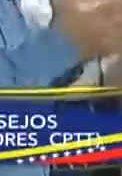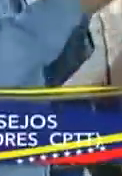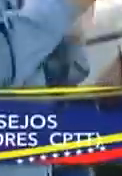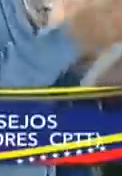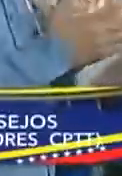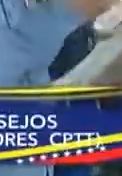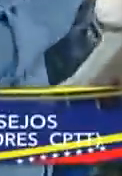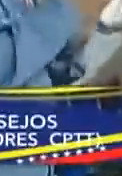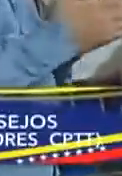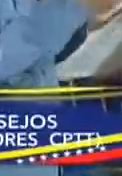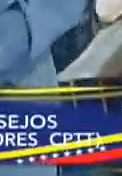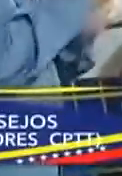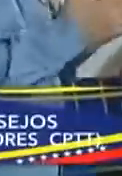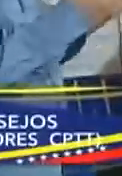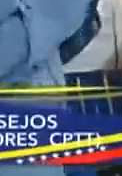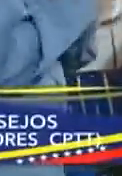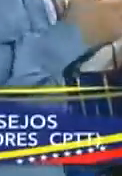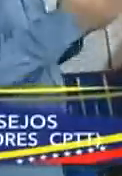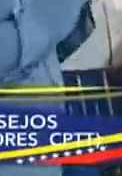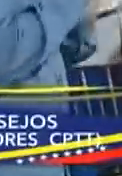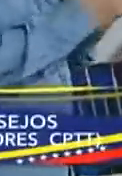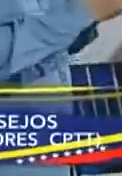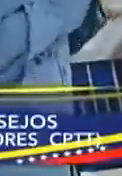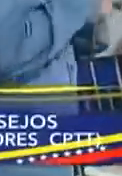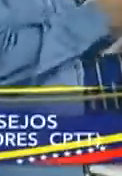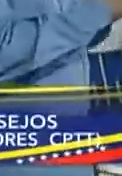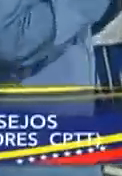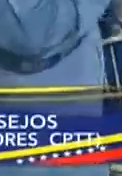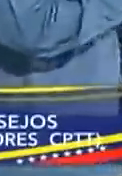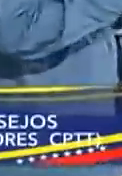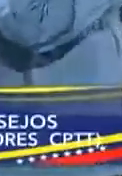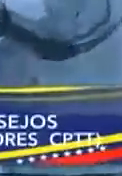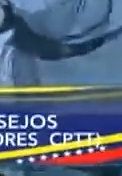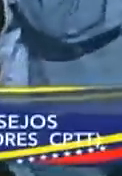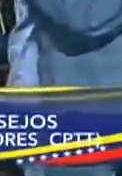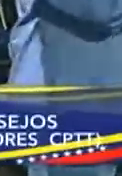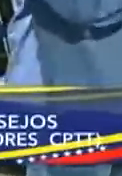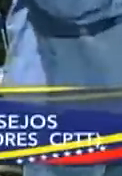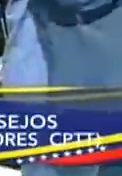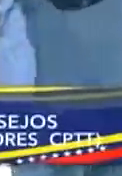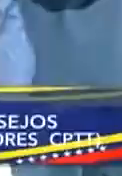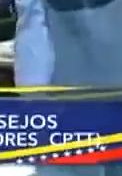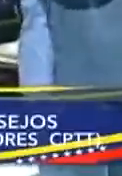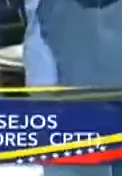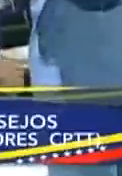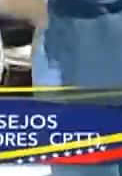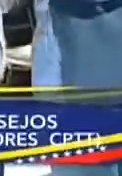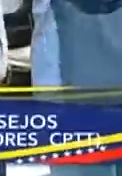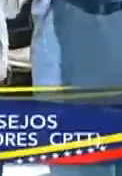la lucha no más, la miseria se va. Con la lucha no más, es que el yanqui se va.